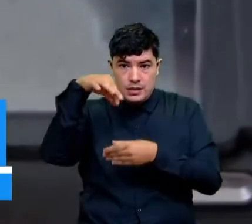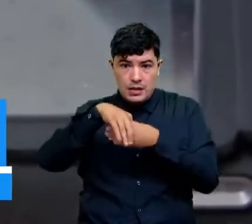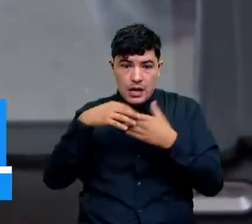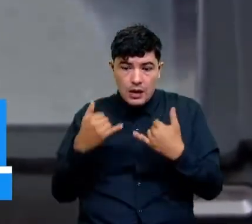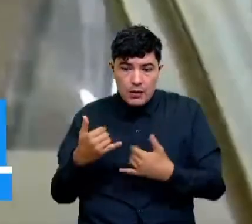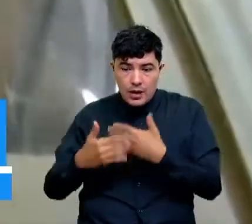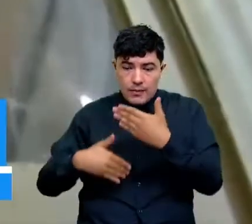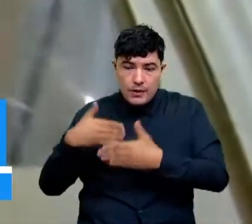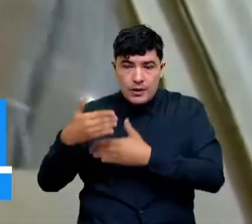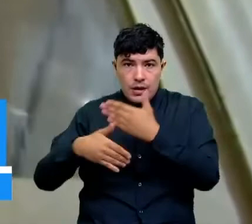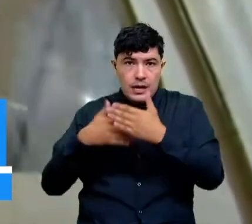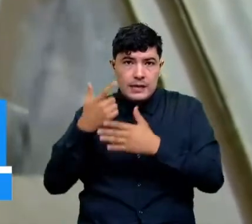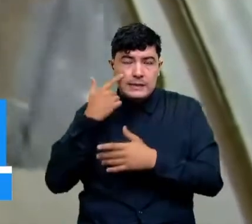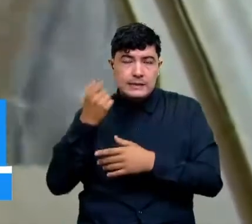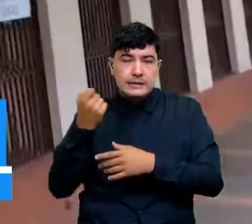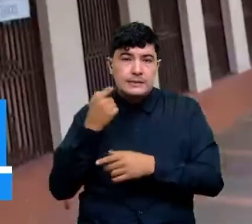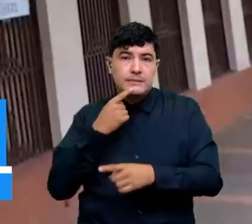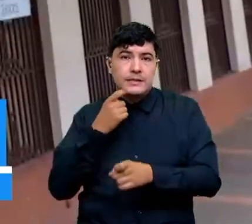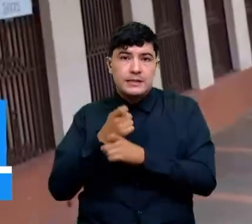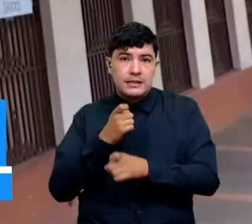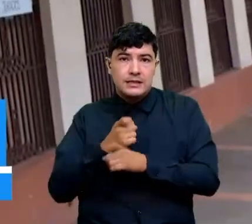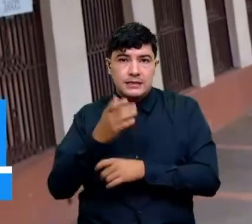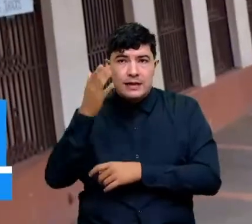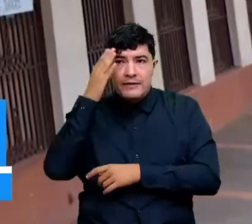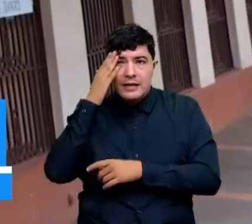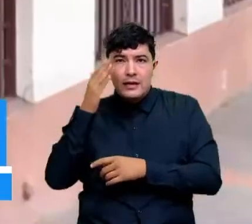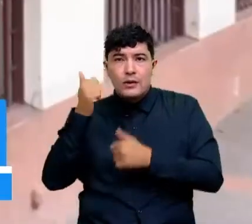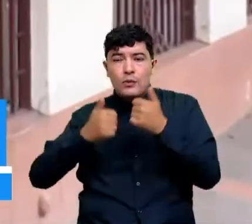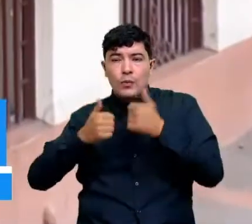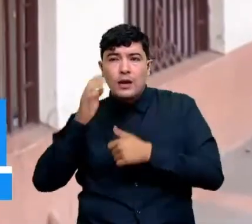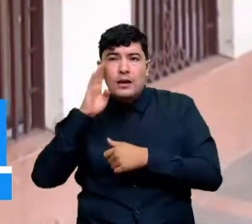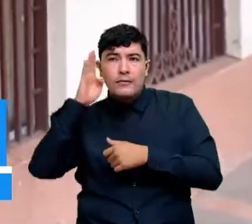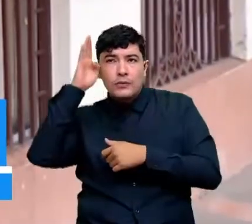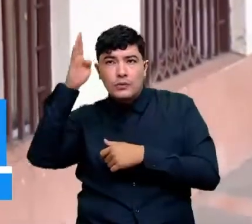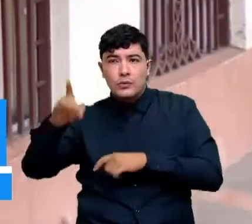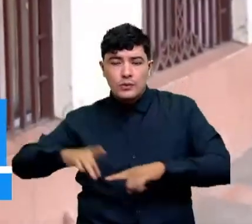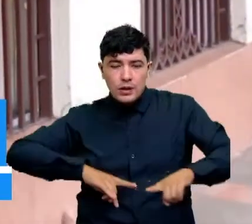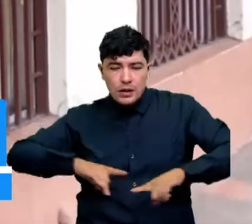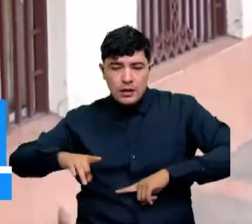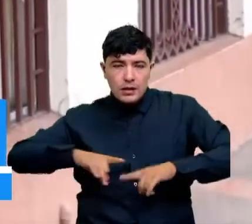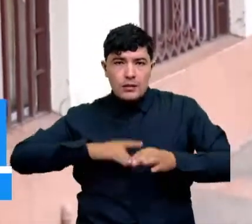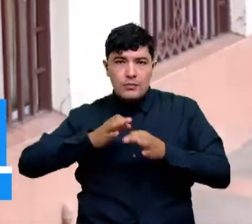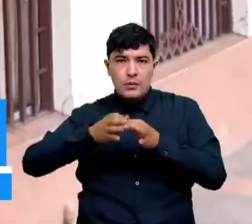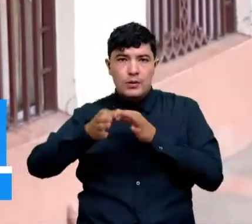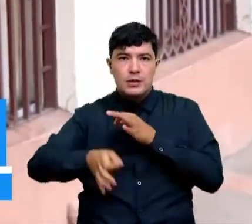este proceso que tiene en vilo, pues cuál va a ser el futuro de la administración municipal.